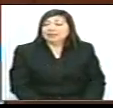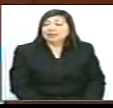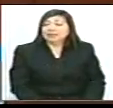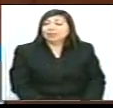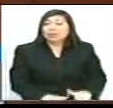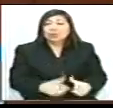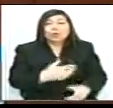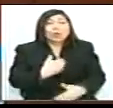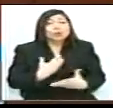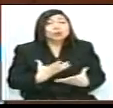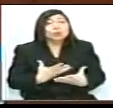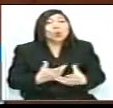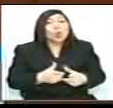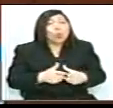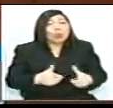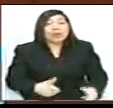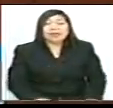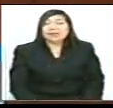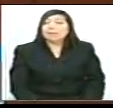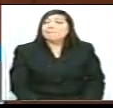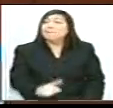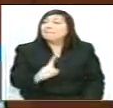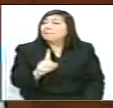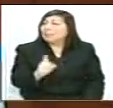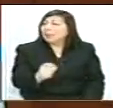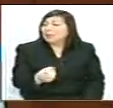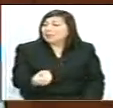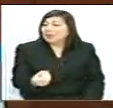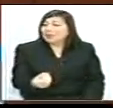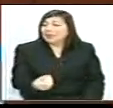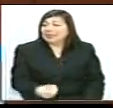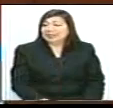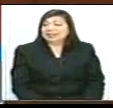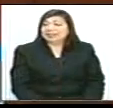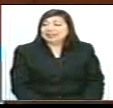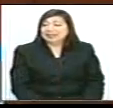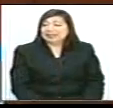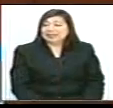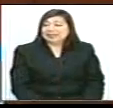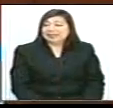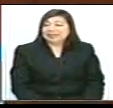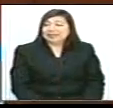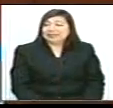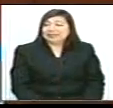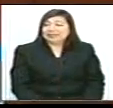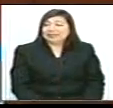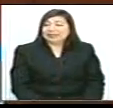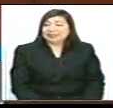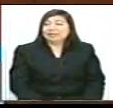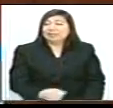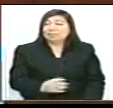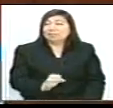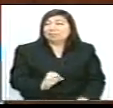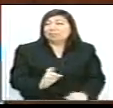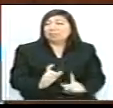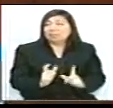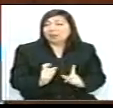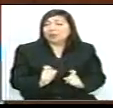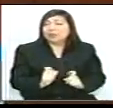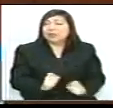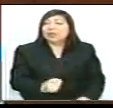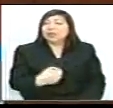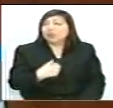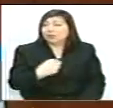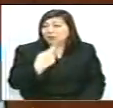establecimiento de salud? Nos pregunta un congresista de Cajamarca, ¿no? Y yo le